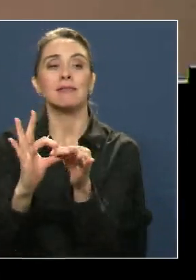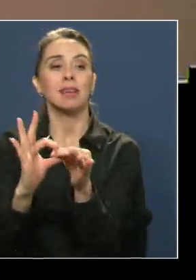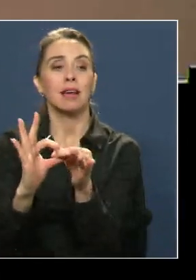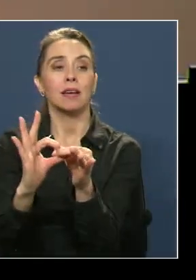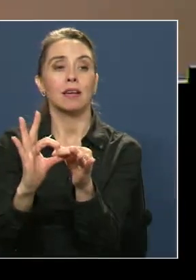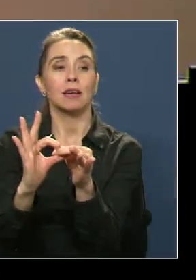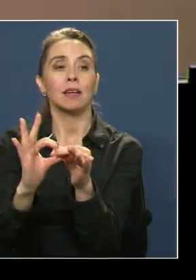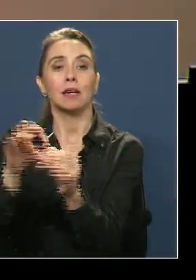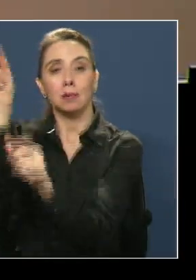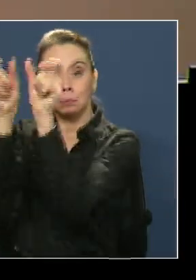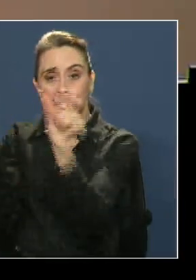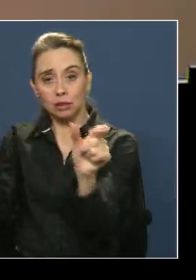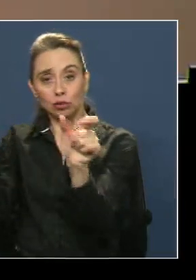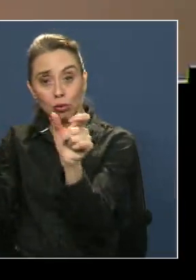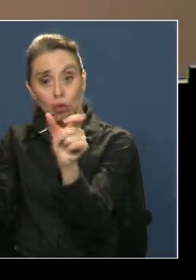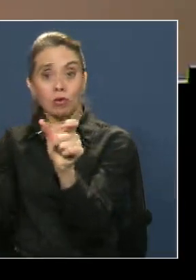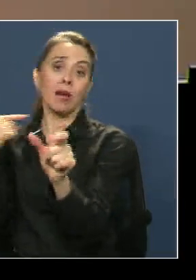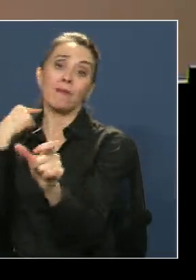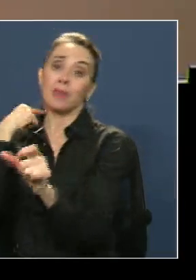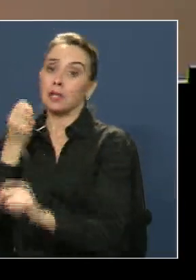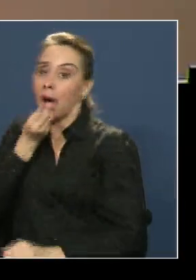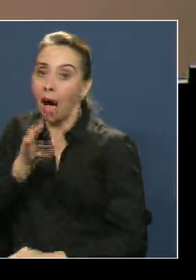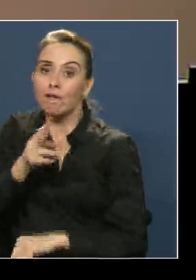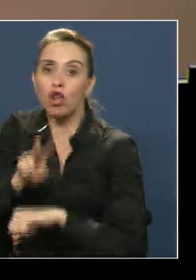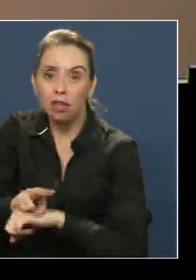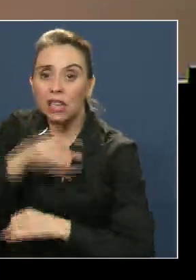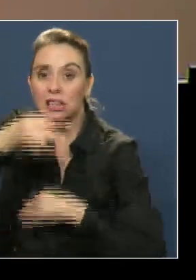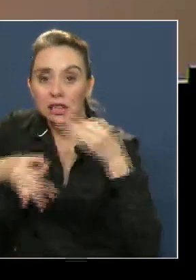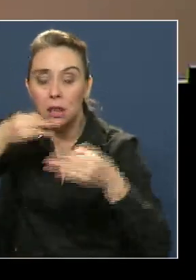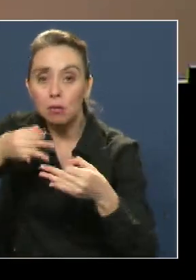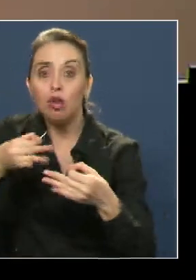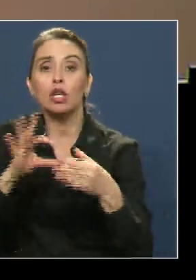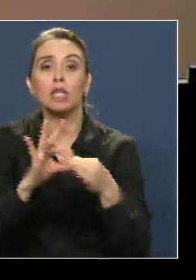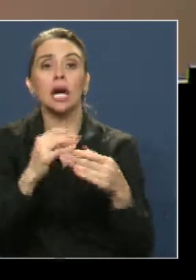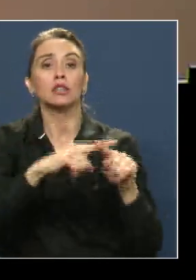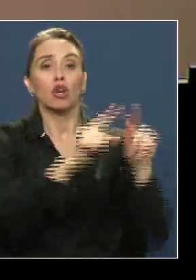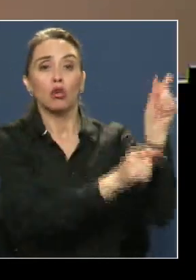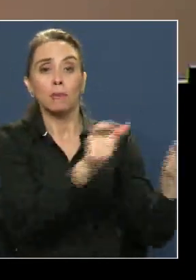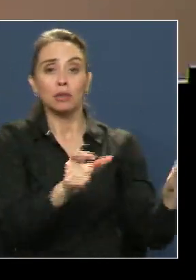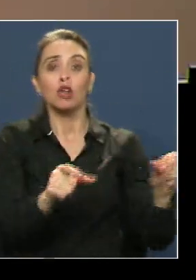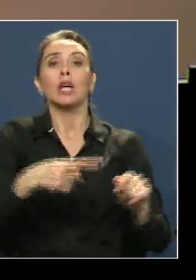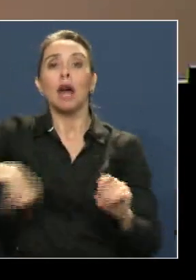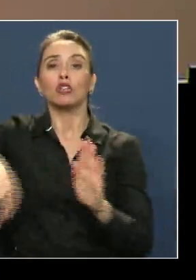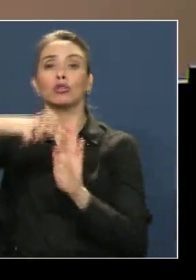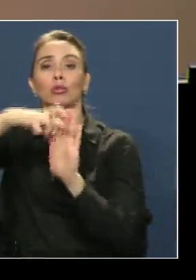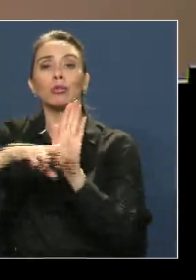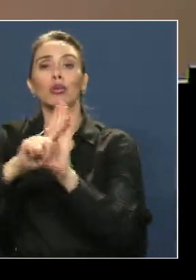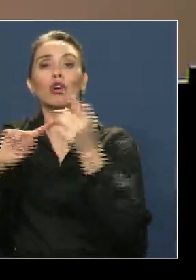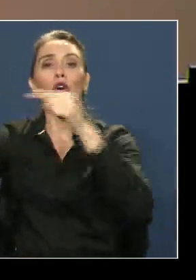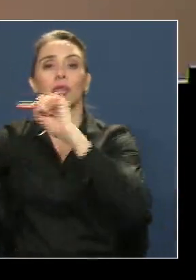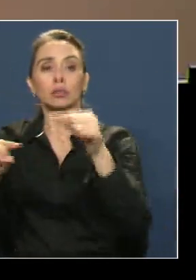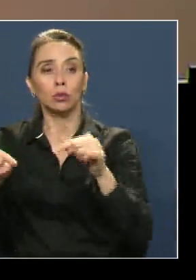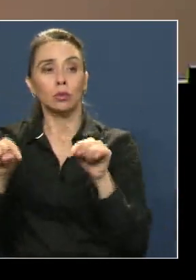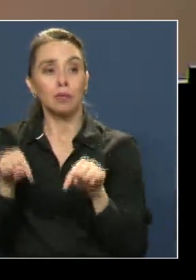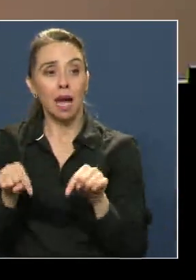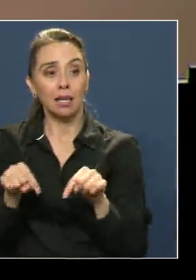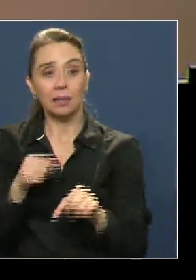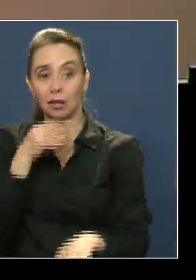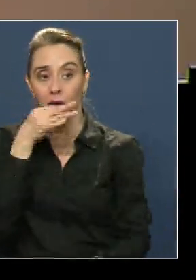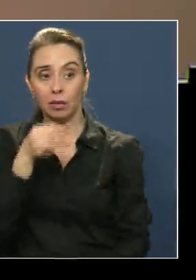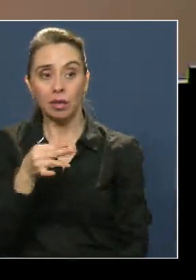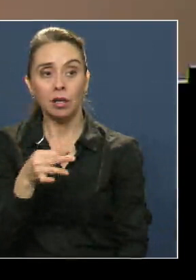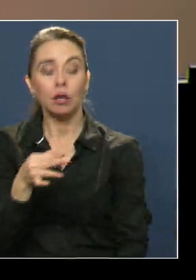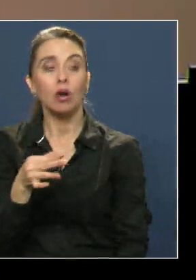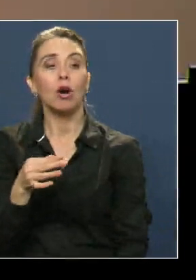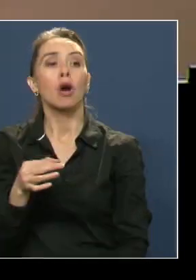a esos testimonios, pero a tantos otros que lo podamos discutir. Porque no estamos aquí, y quiero hacer el punto respecto a